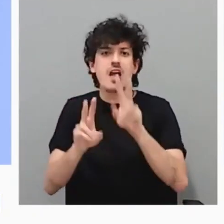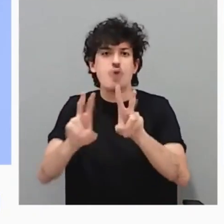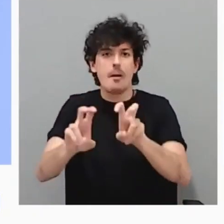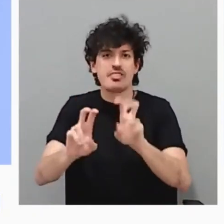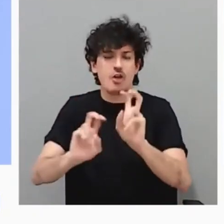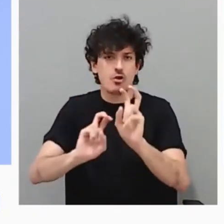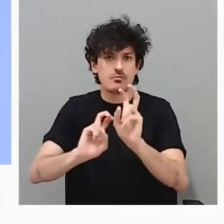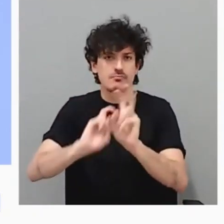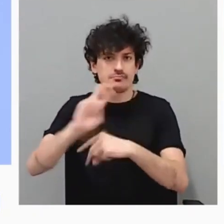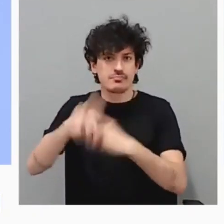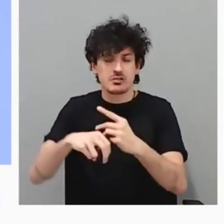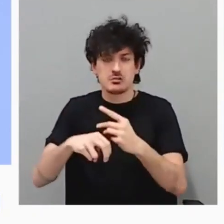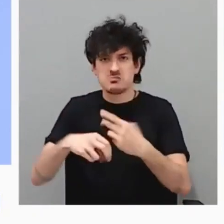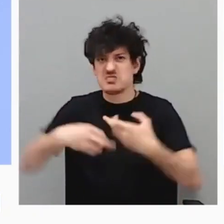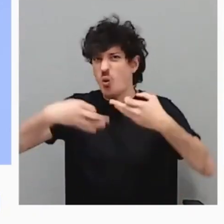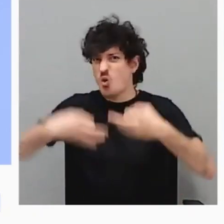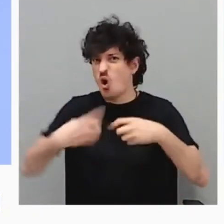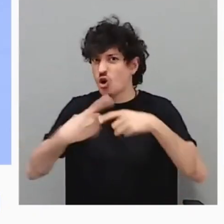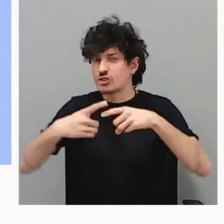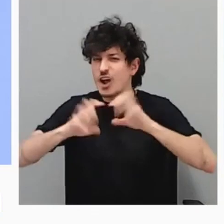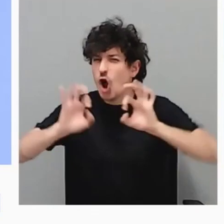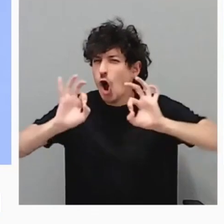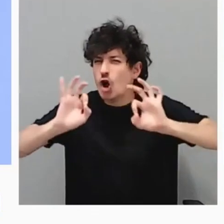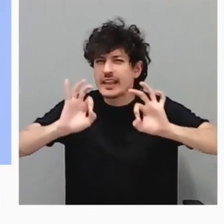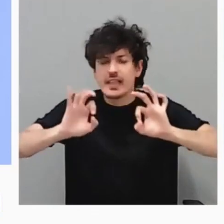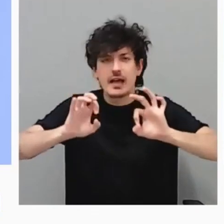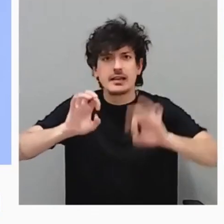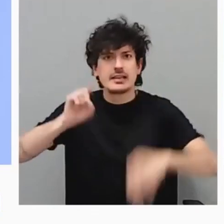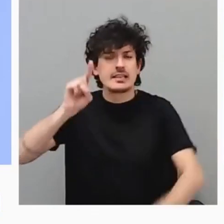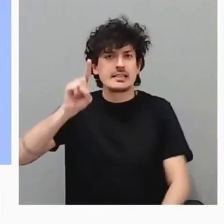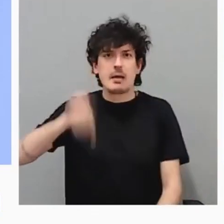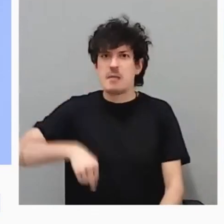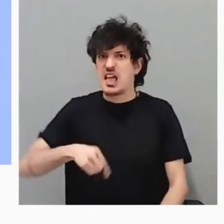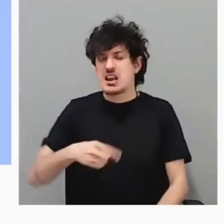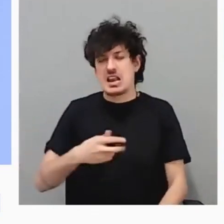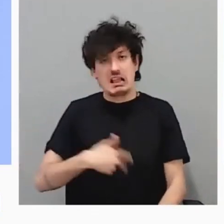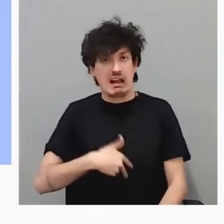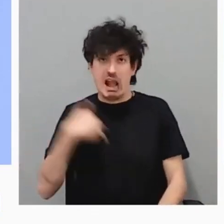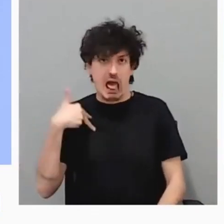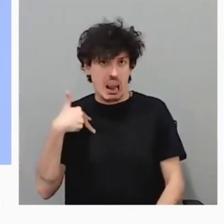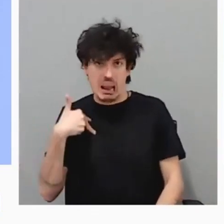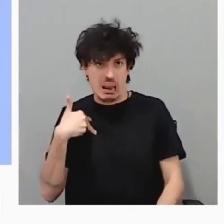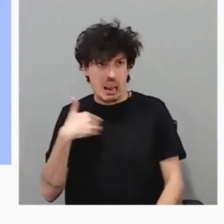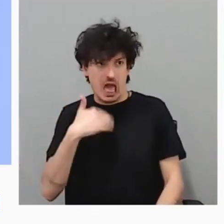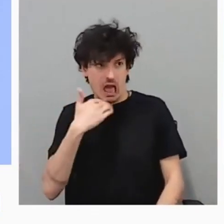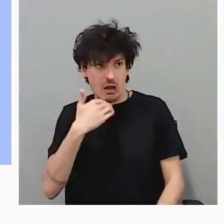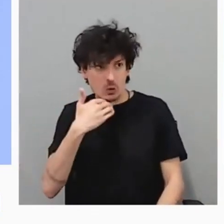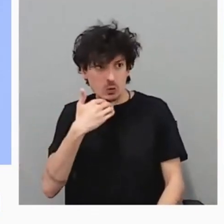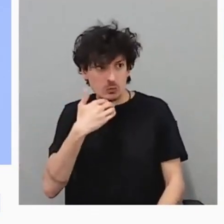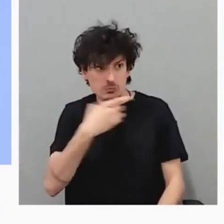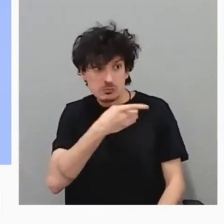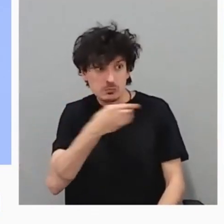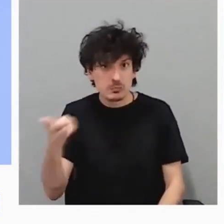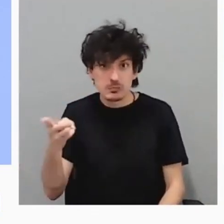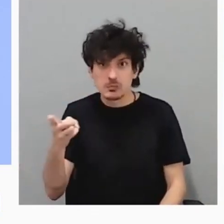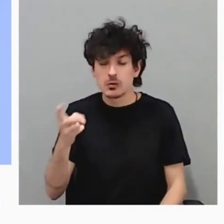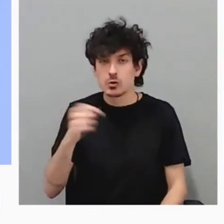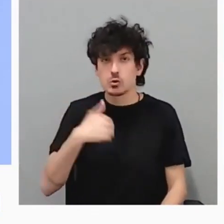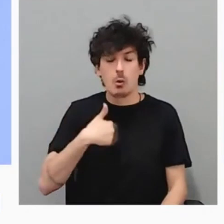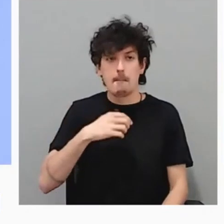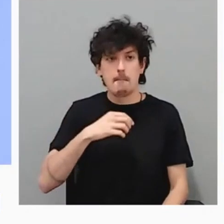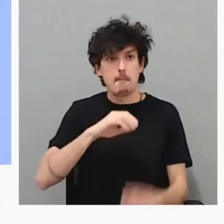imagino que habéis encontrado cosas concretas, pero que también veis cosas que pasan generales, ¿no? Entonces, lanzo la